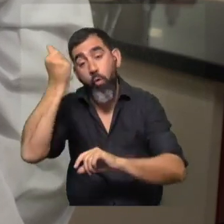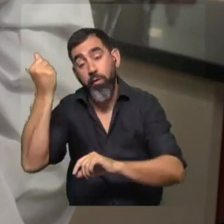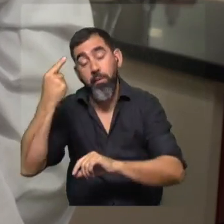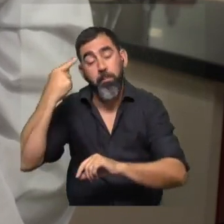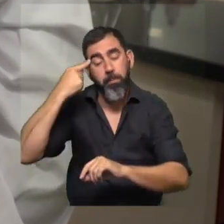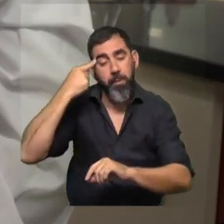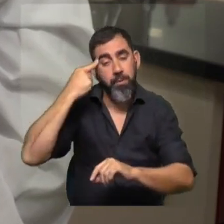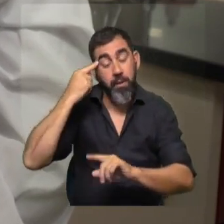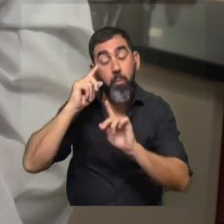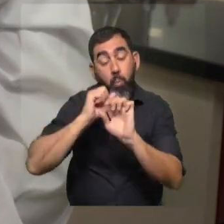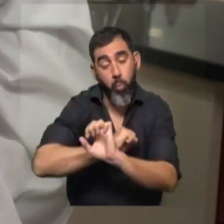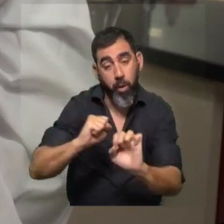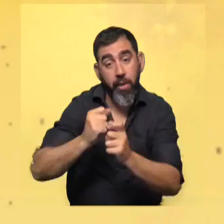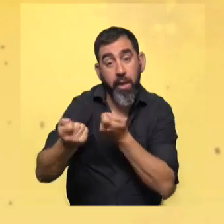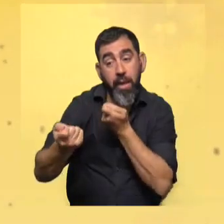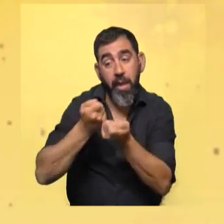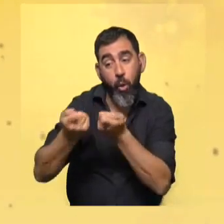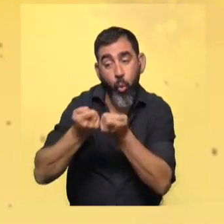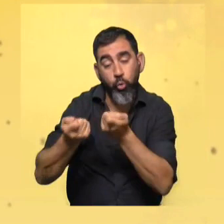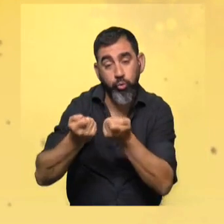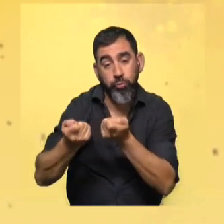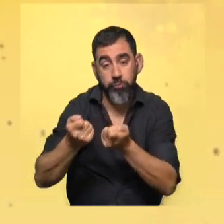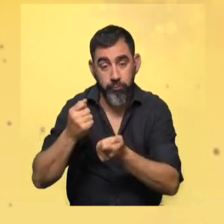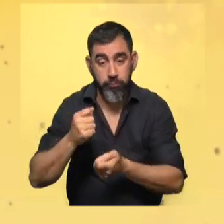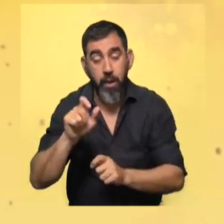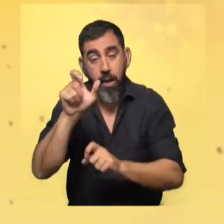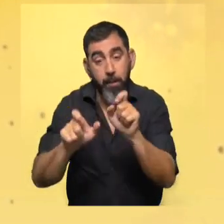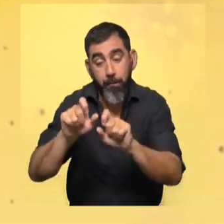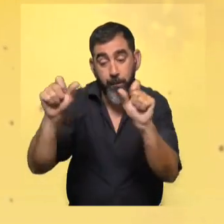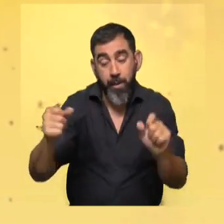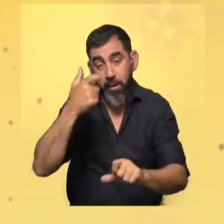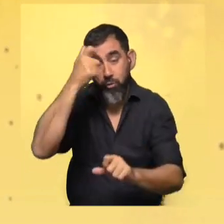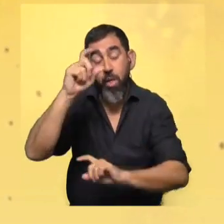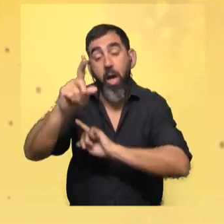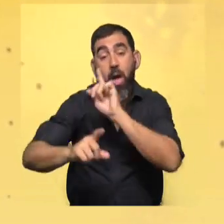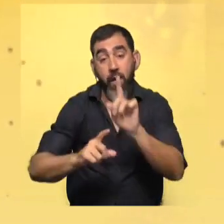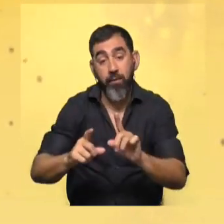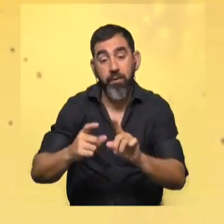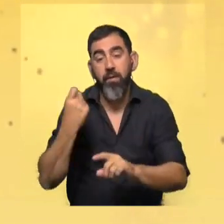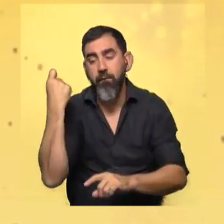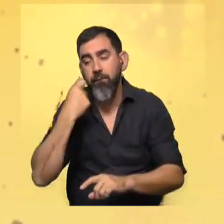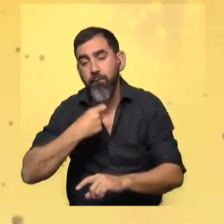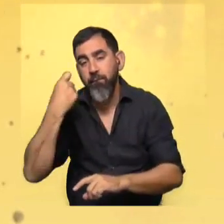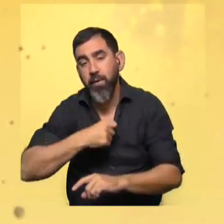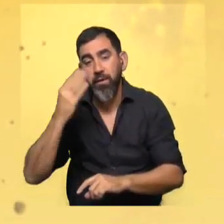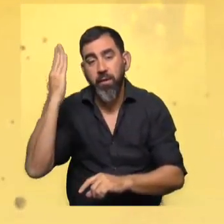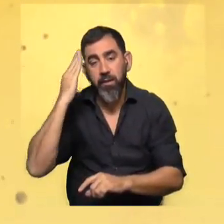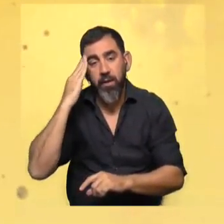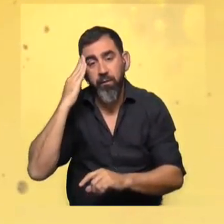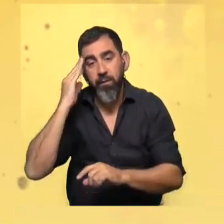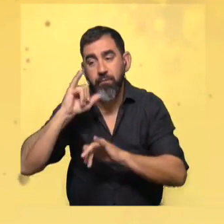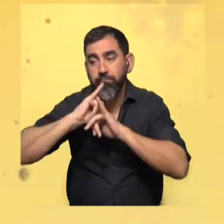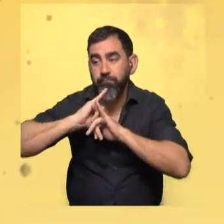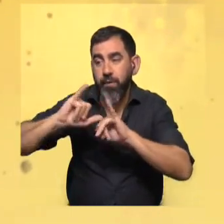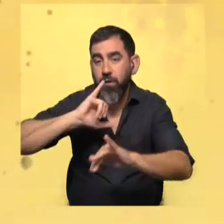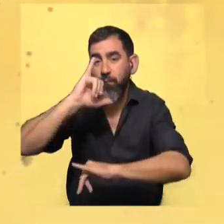pensar de que eso también puede ser un negocio. Y que las personas que hacen ciencia a veces también nos falta saber comunicar qué es lo